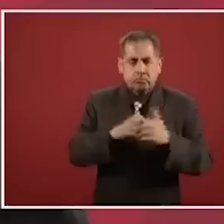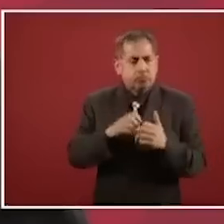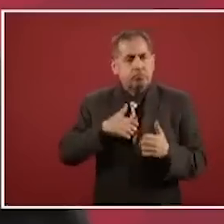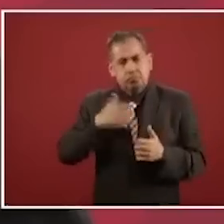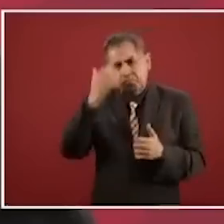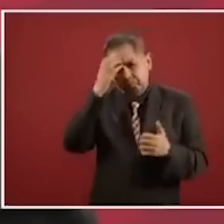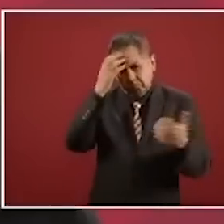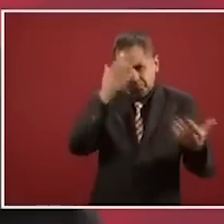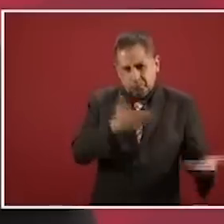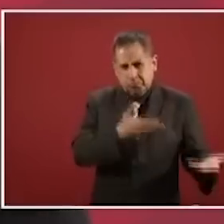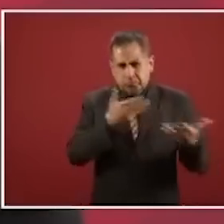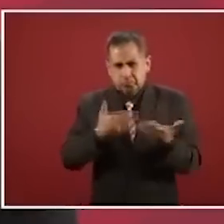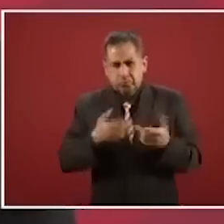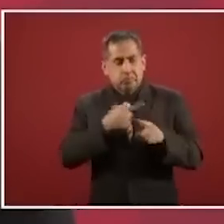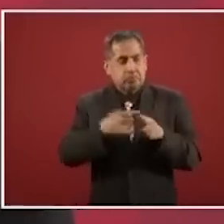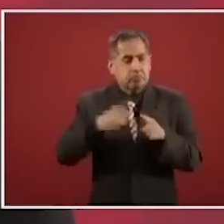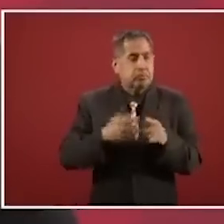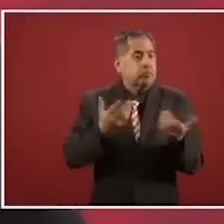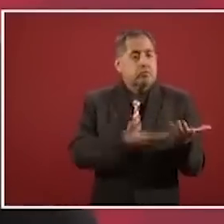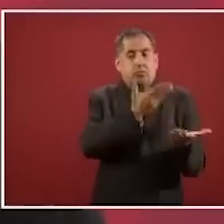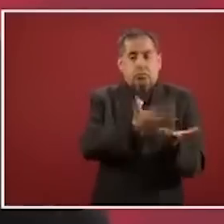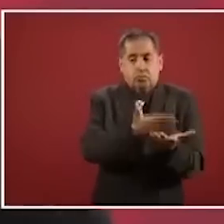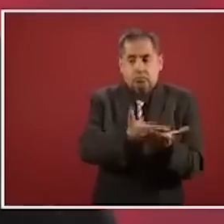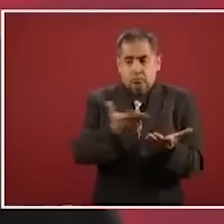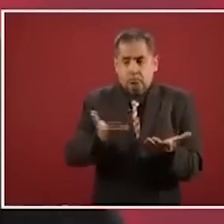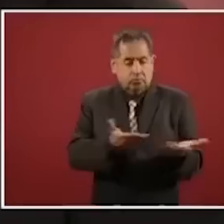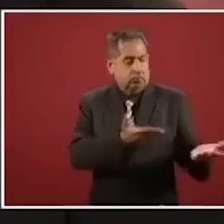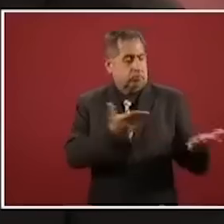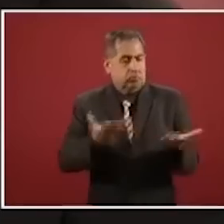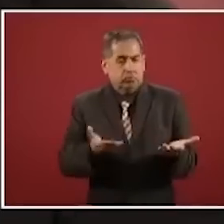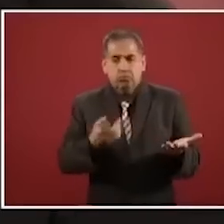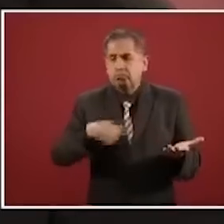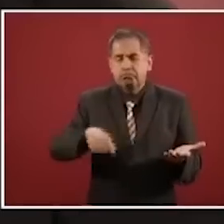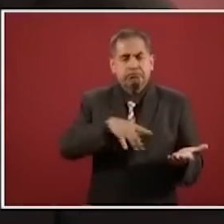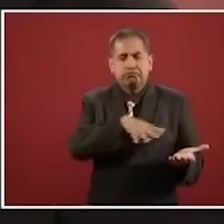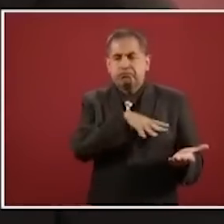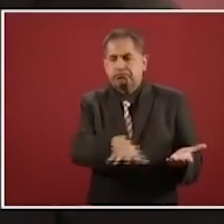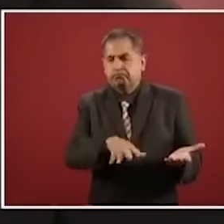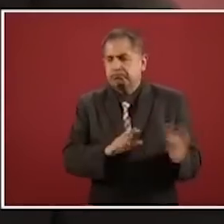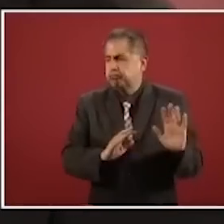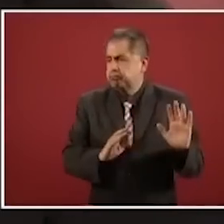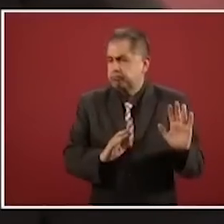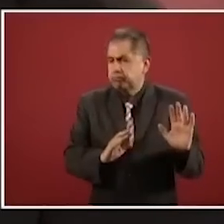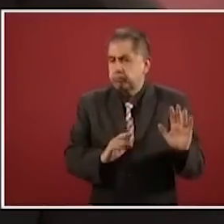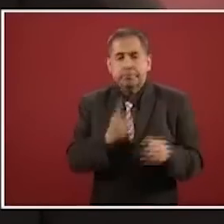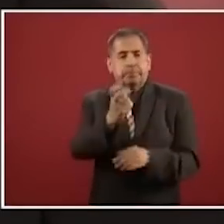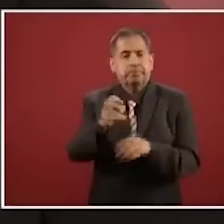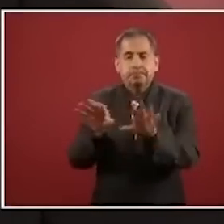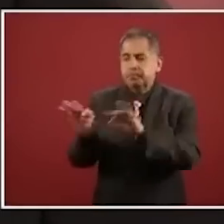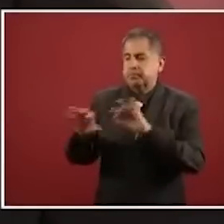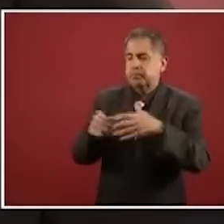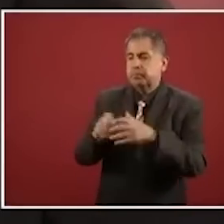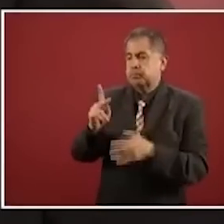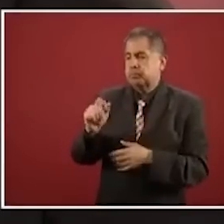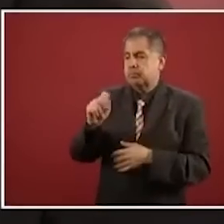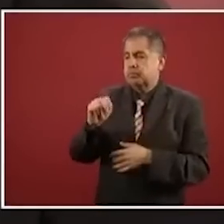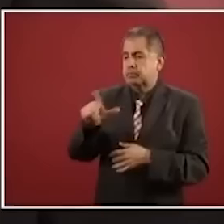Conocíamos, por supuesto, diferentes tipos de propuestas. Y se negaron todas, por eso se estableció un sistema de paneles.